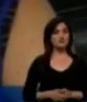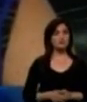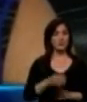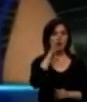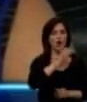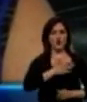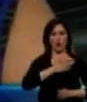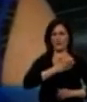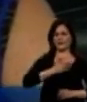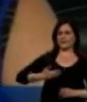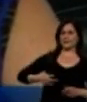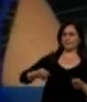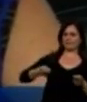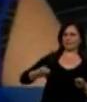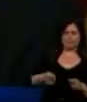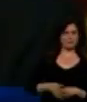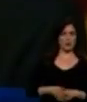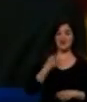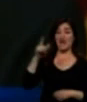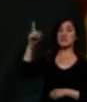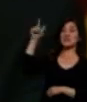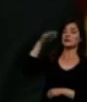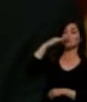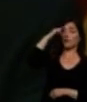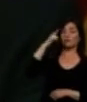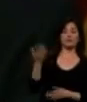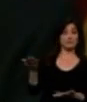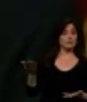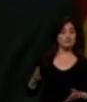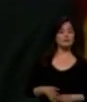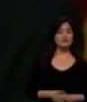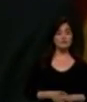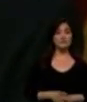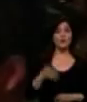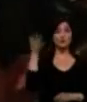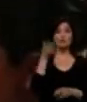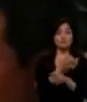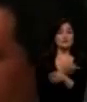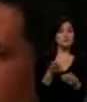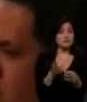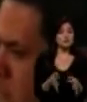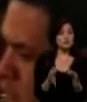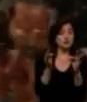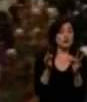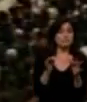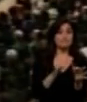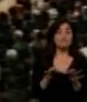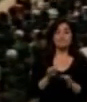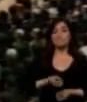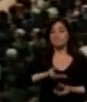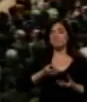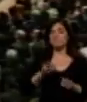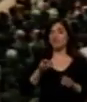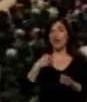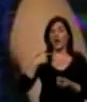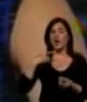ser protagonista de este gobierno. Para ella el discurso de posesión, aunque con un estilo diferente, fue una clara expresión de